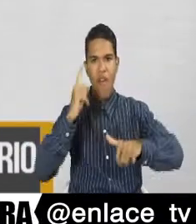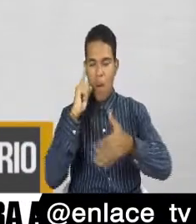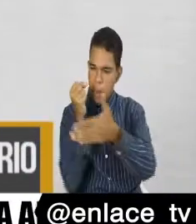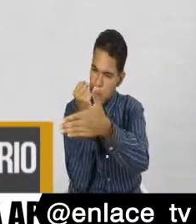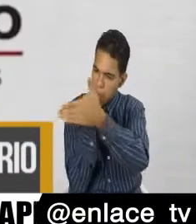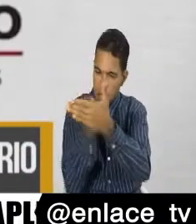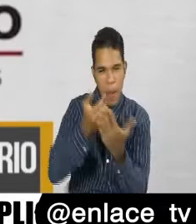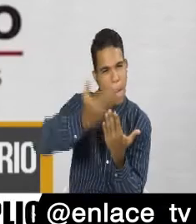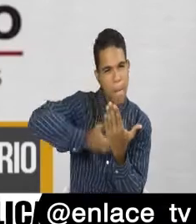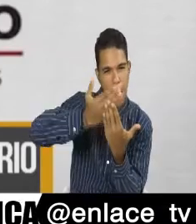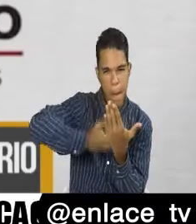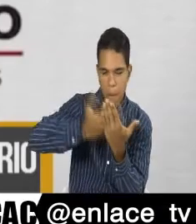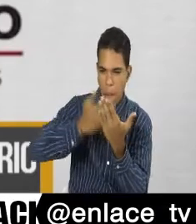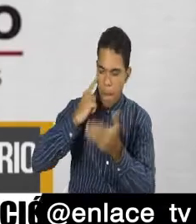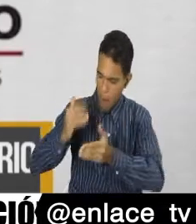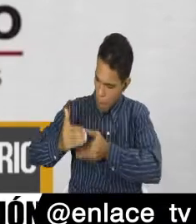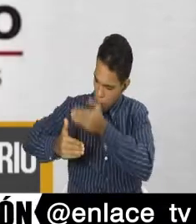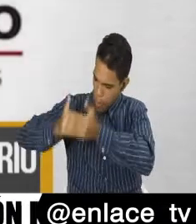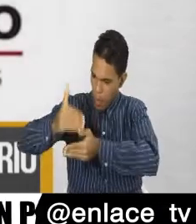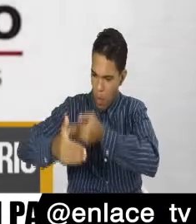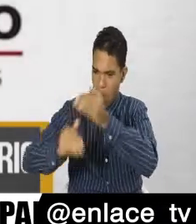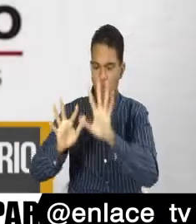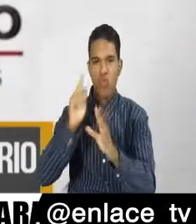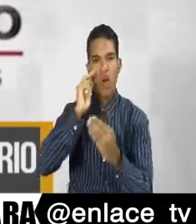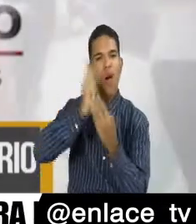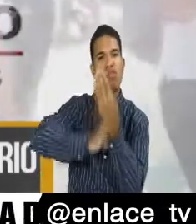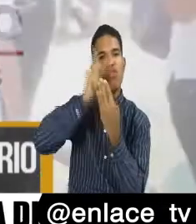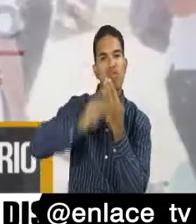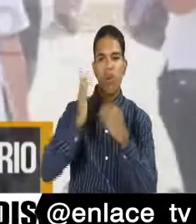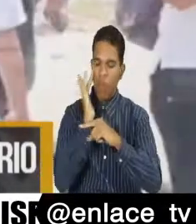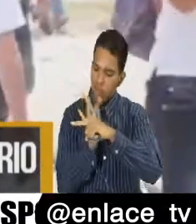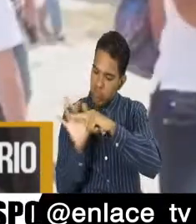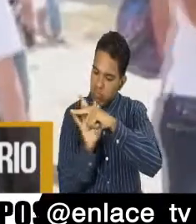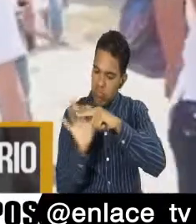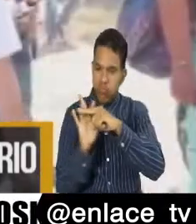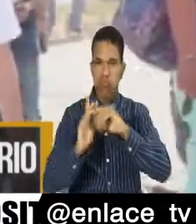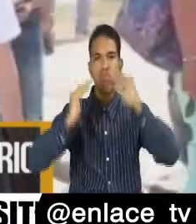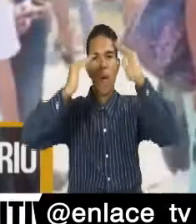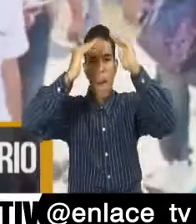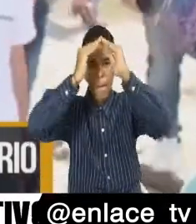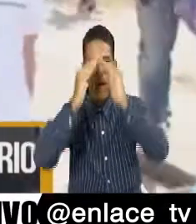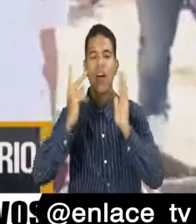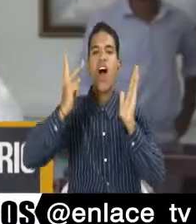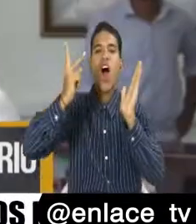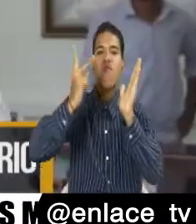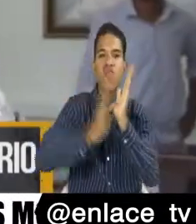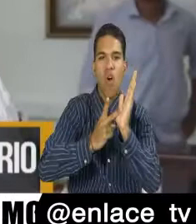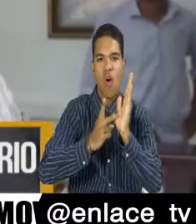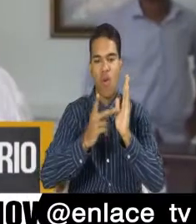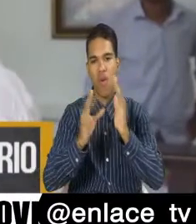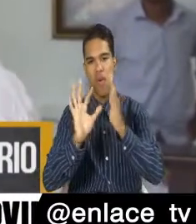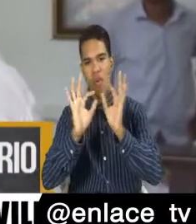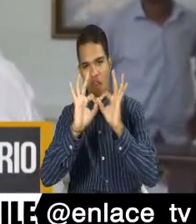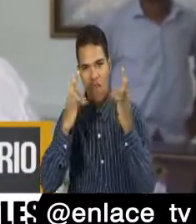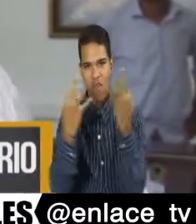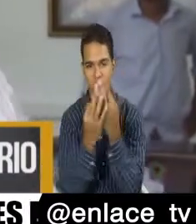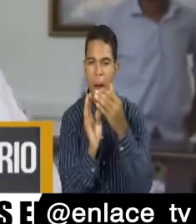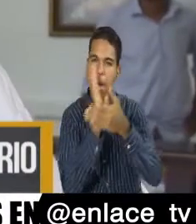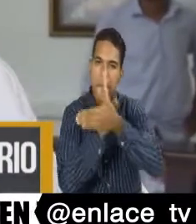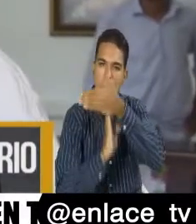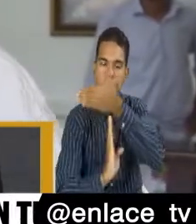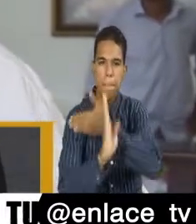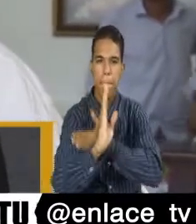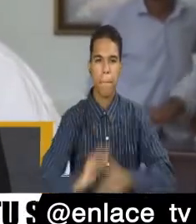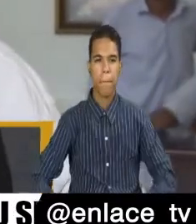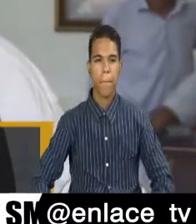que permitan adelantar la ejecución del proyecto de vivienda Ciudadela Centenario para 2.000 familias vulnerables. Sí, hemos decidido